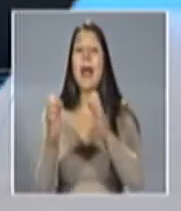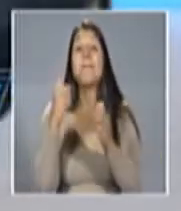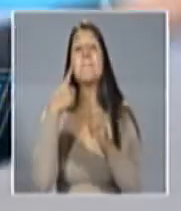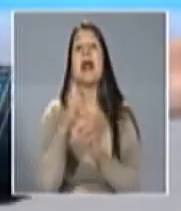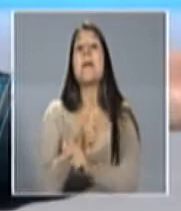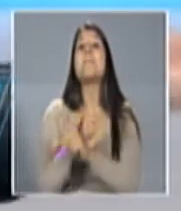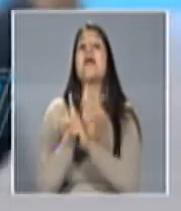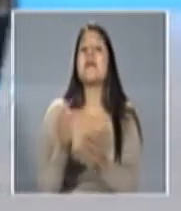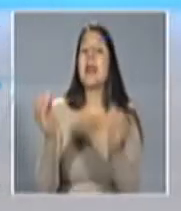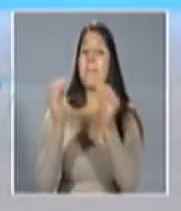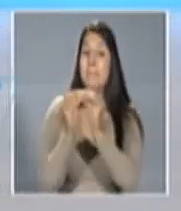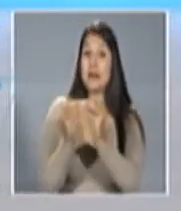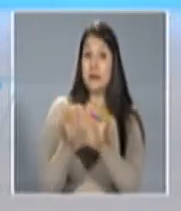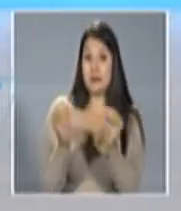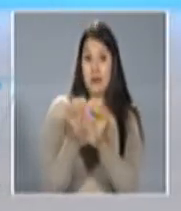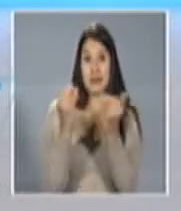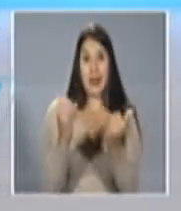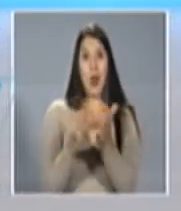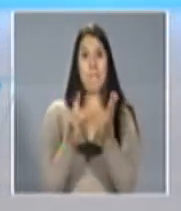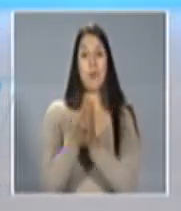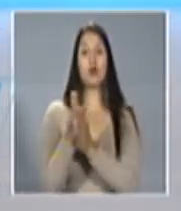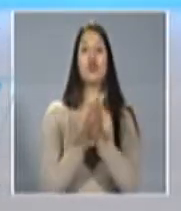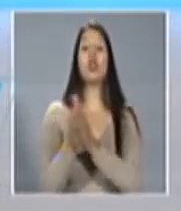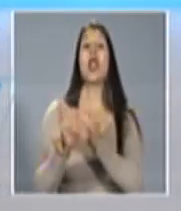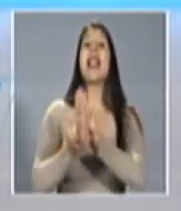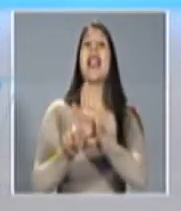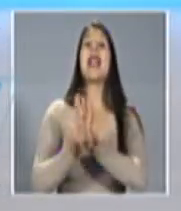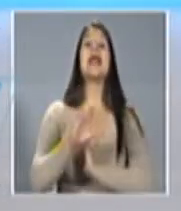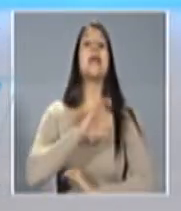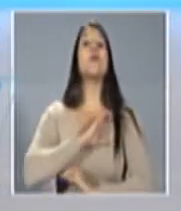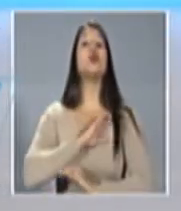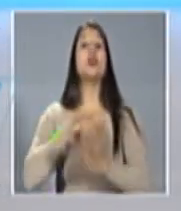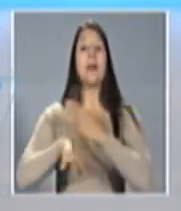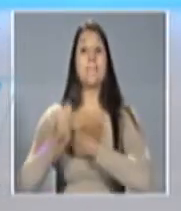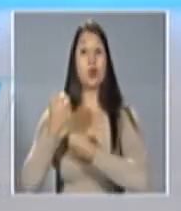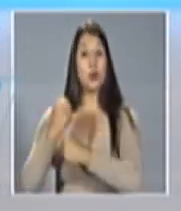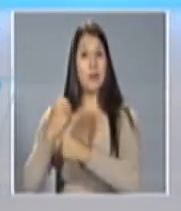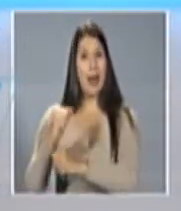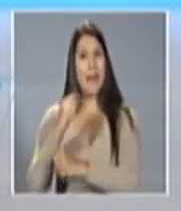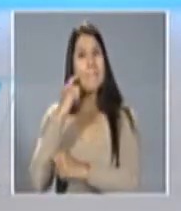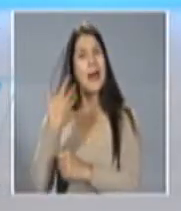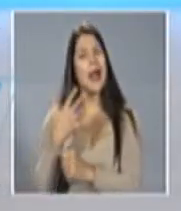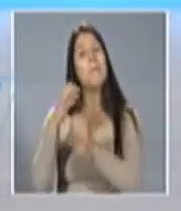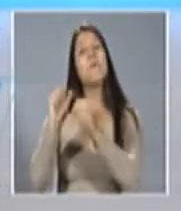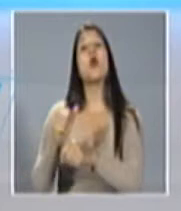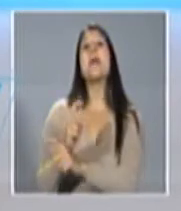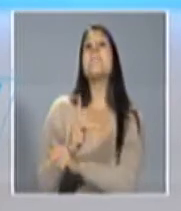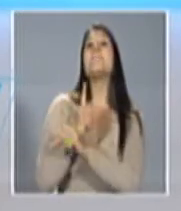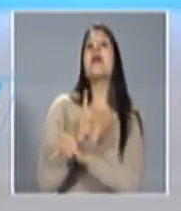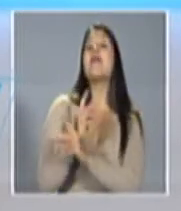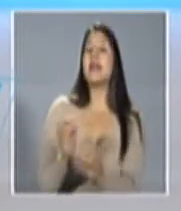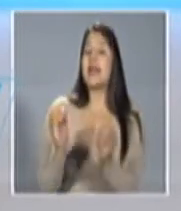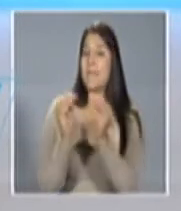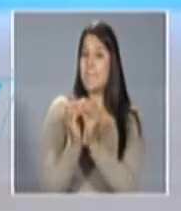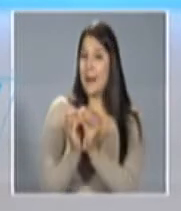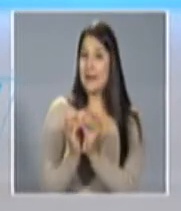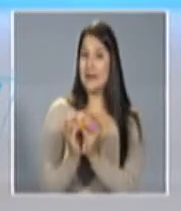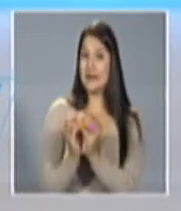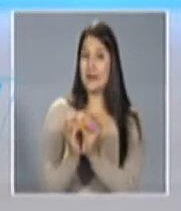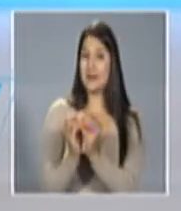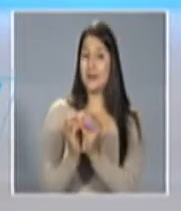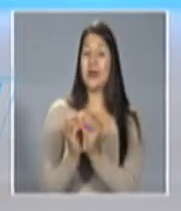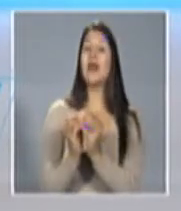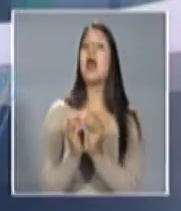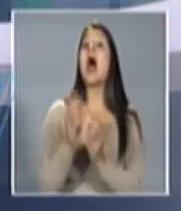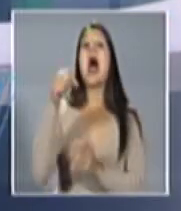preventiva, aprovechando ahora la ley de policías municipales, trabajando con las municipalidades para prevenir más fuertemente el delito en todas estas comunidades. Es